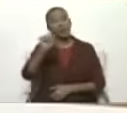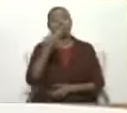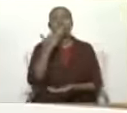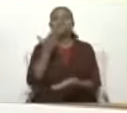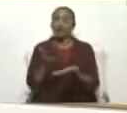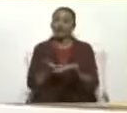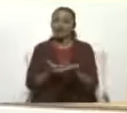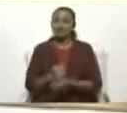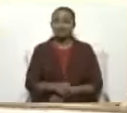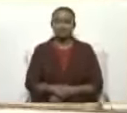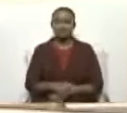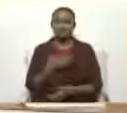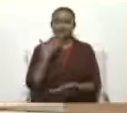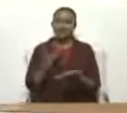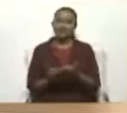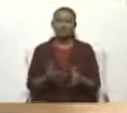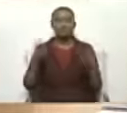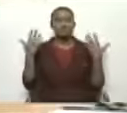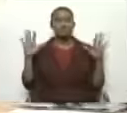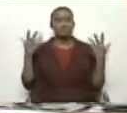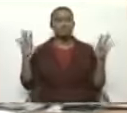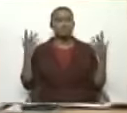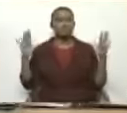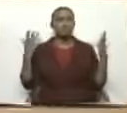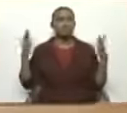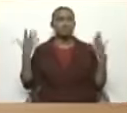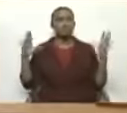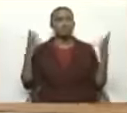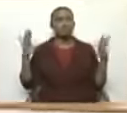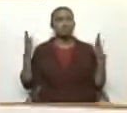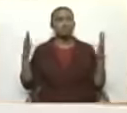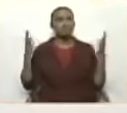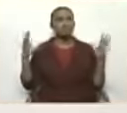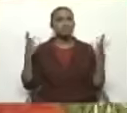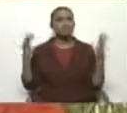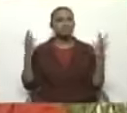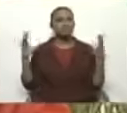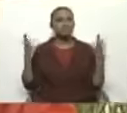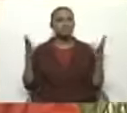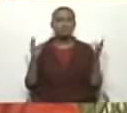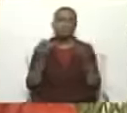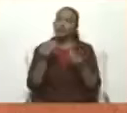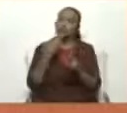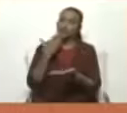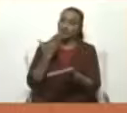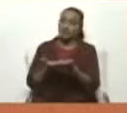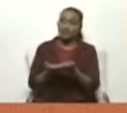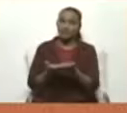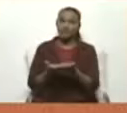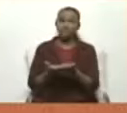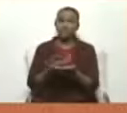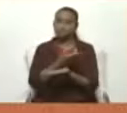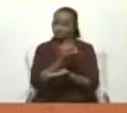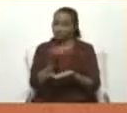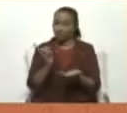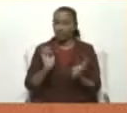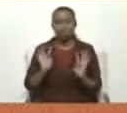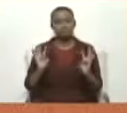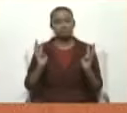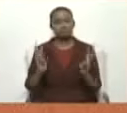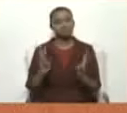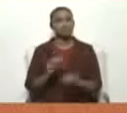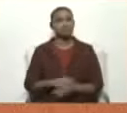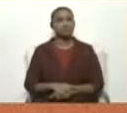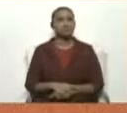Gracias. Gracias. Bueno, compañeros, compañeras, muchísimas gracias por estar acá.